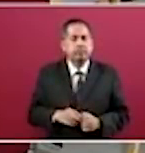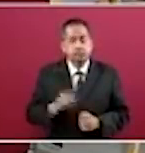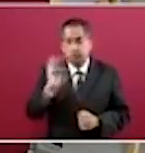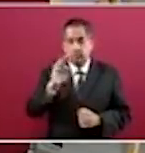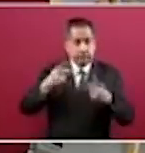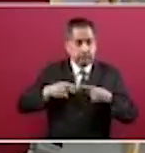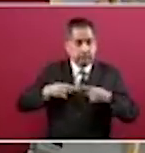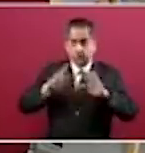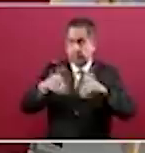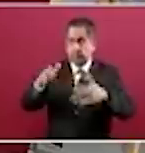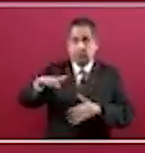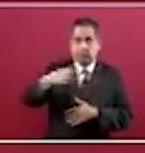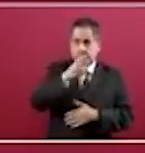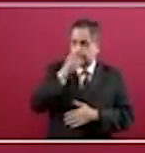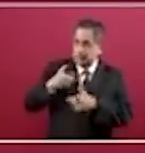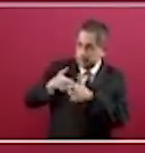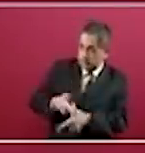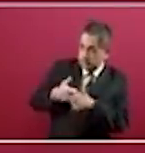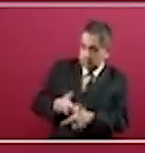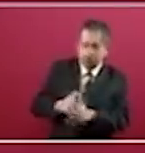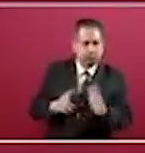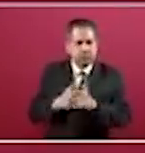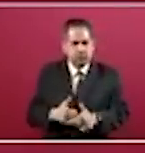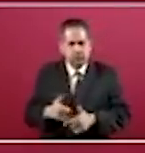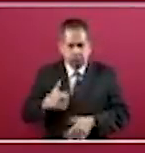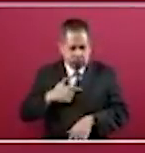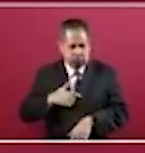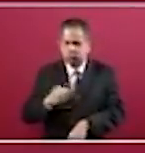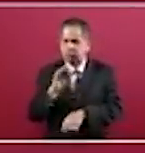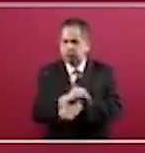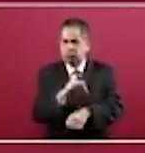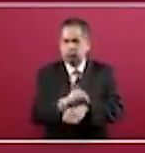si la gente dice vamos, vamos, yo voy a defender